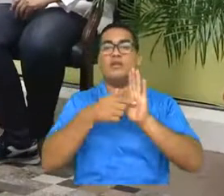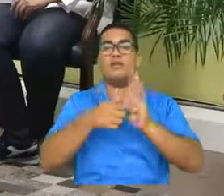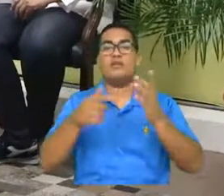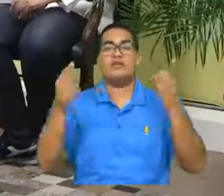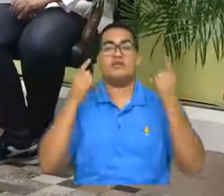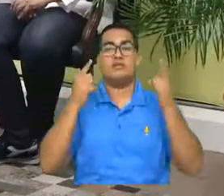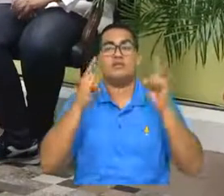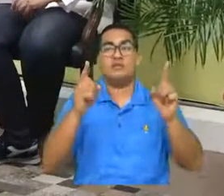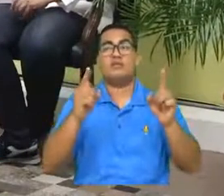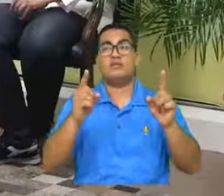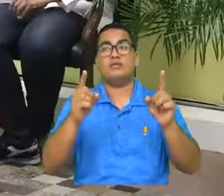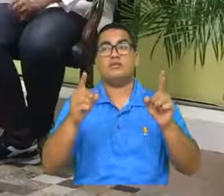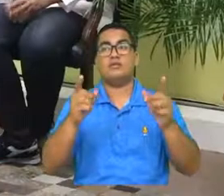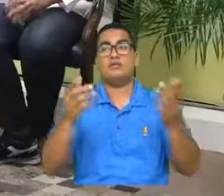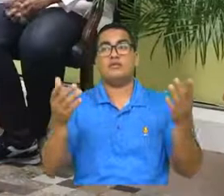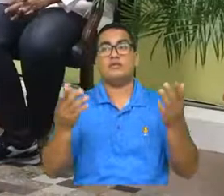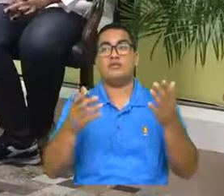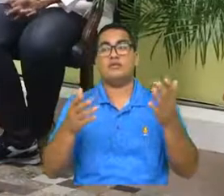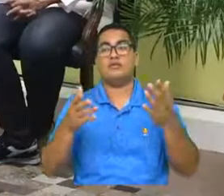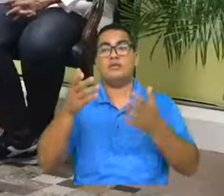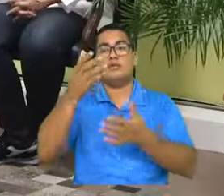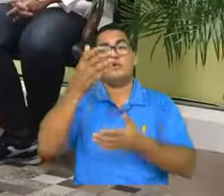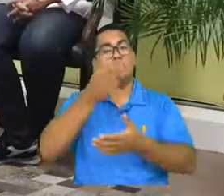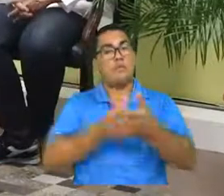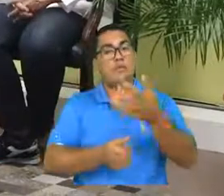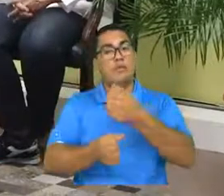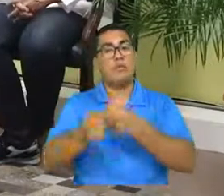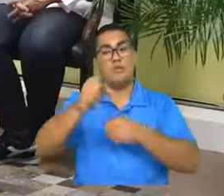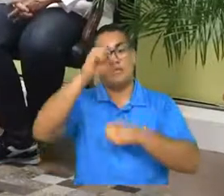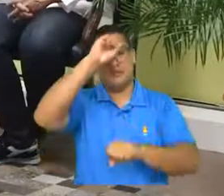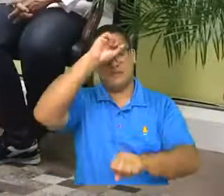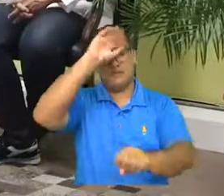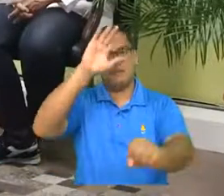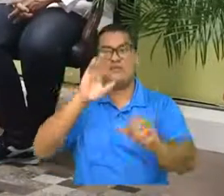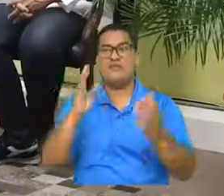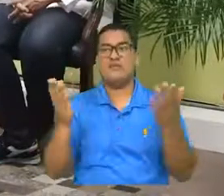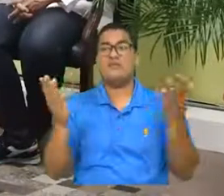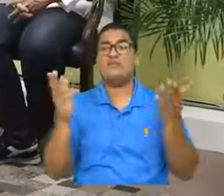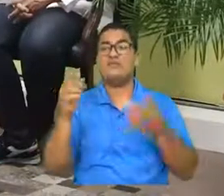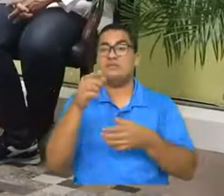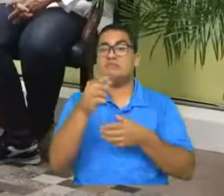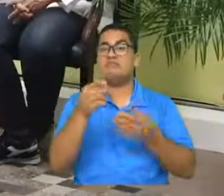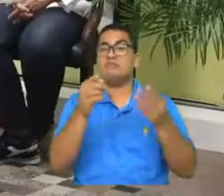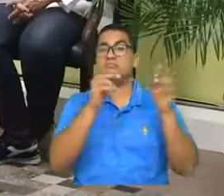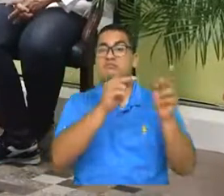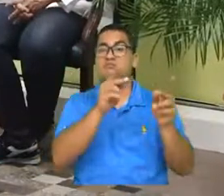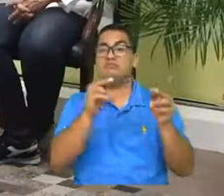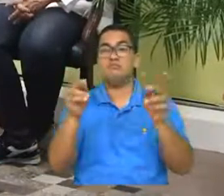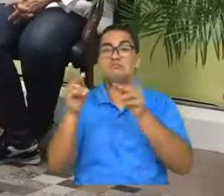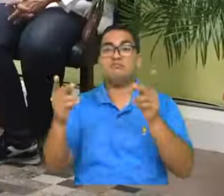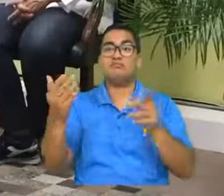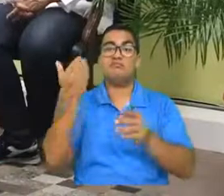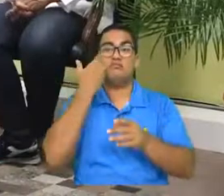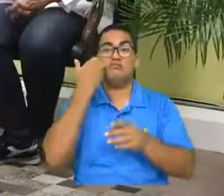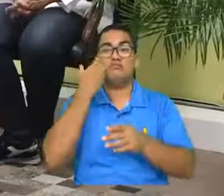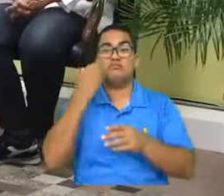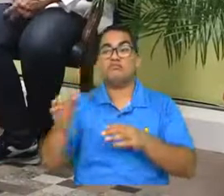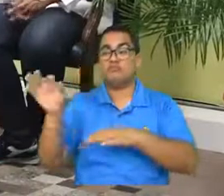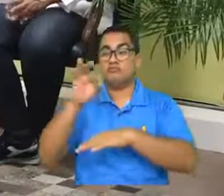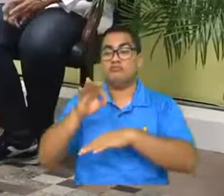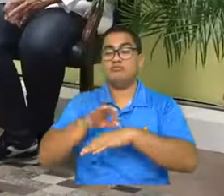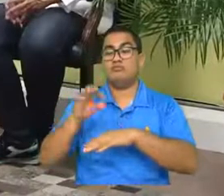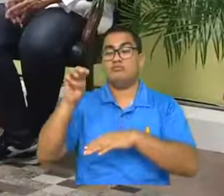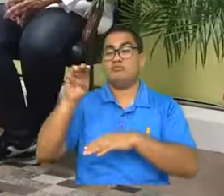y el sector de Las Minas, en la región del Caribe nicaragüense, se ha logrado reducir bastante estos casos de